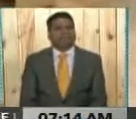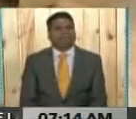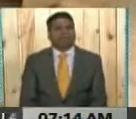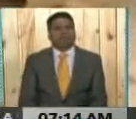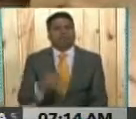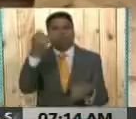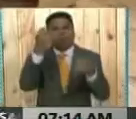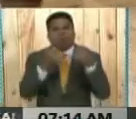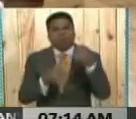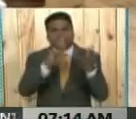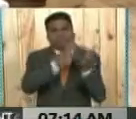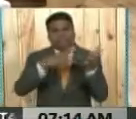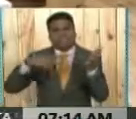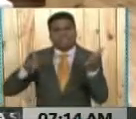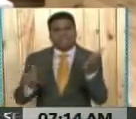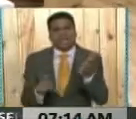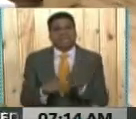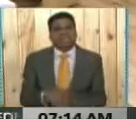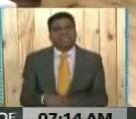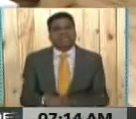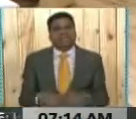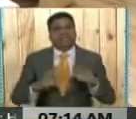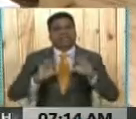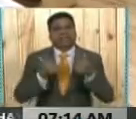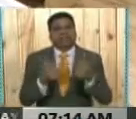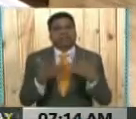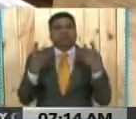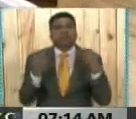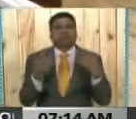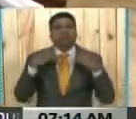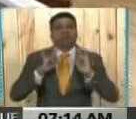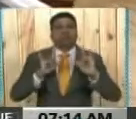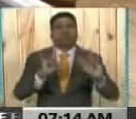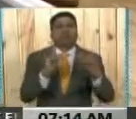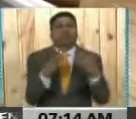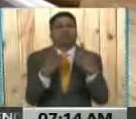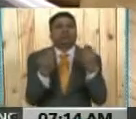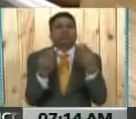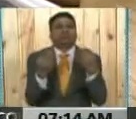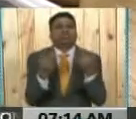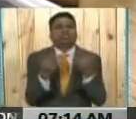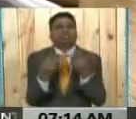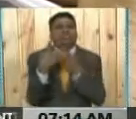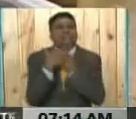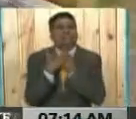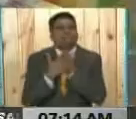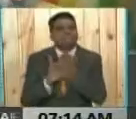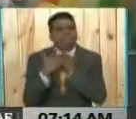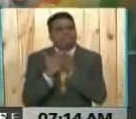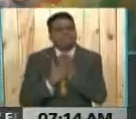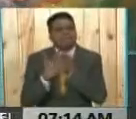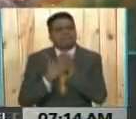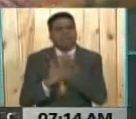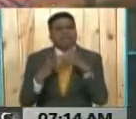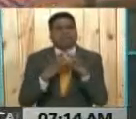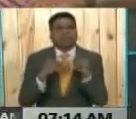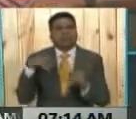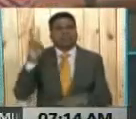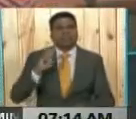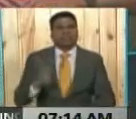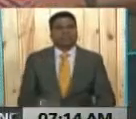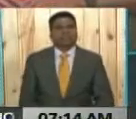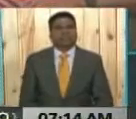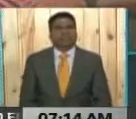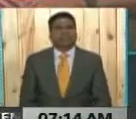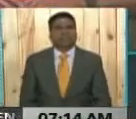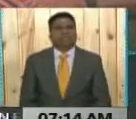Su última etapa musical además fue volcada con muchísimo amor, muchísima ternura hacia los referentes de la venezolanidad,